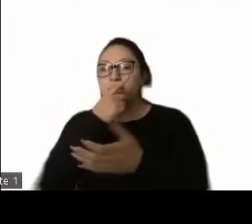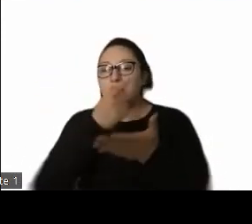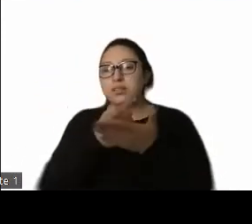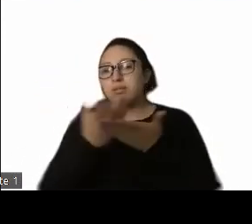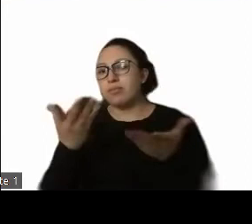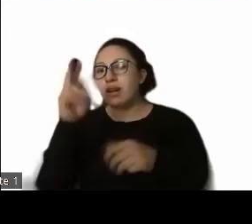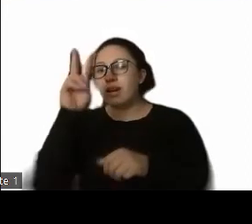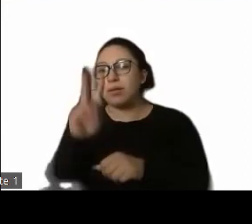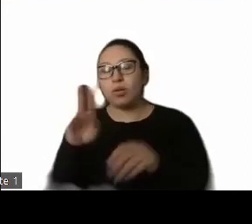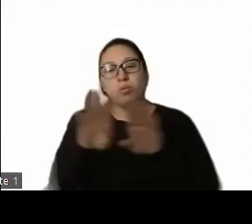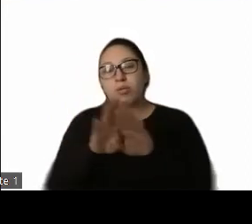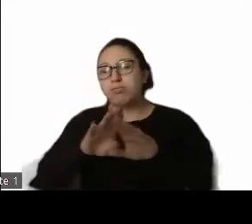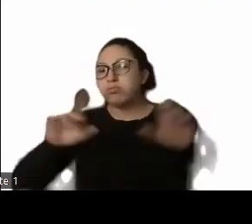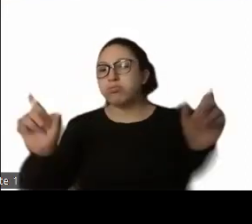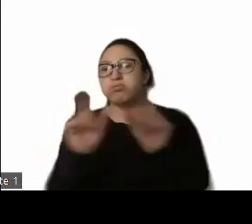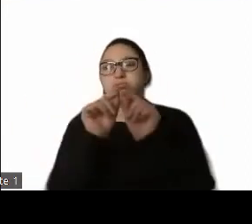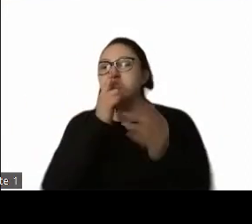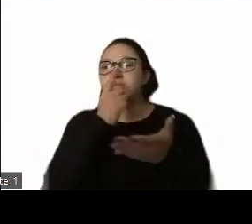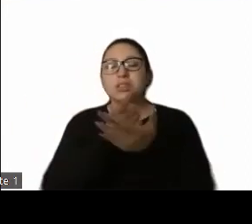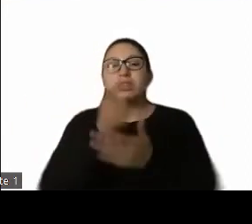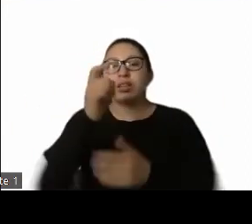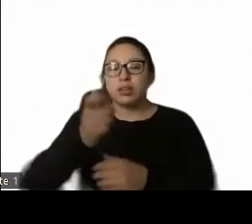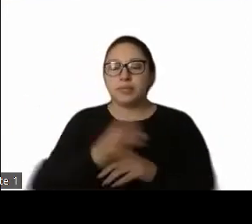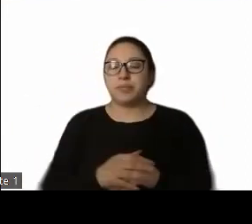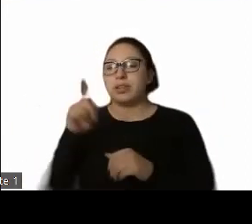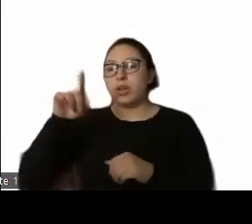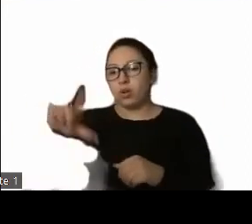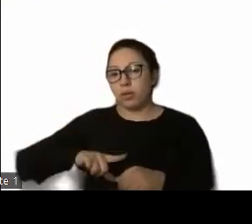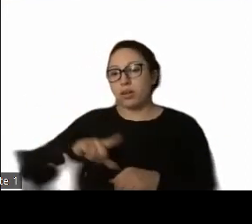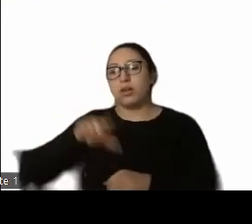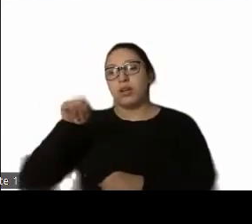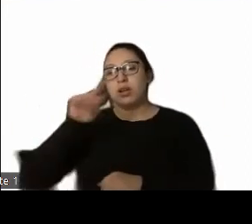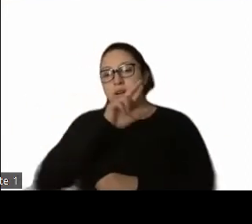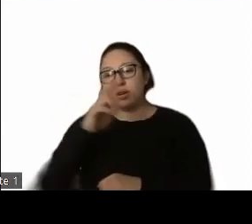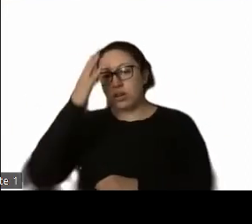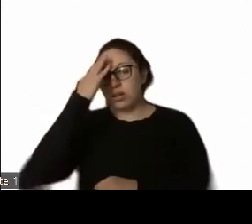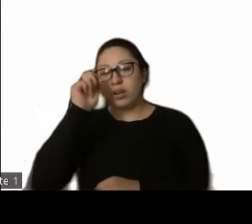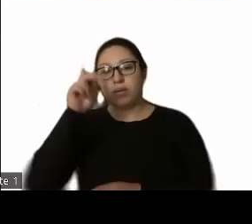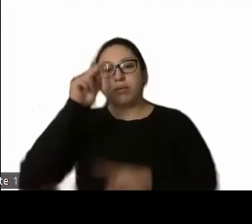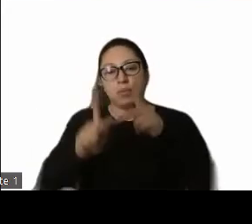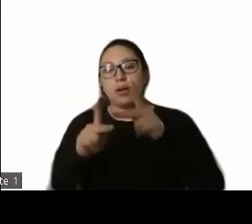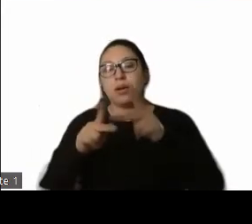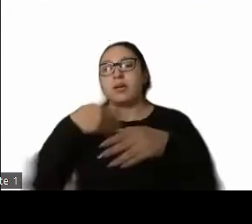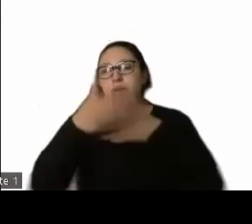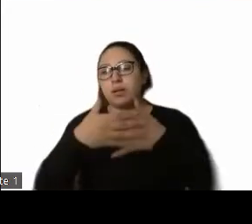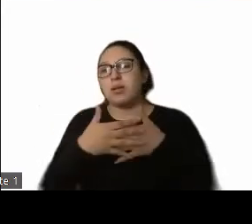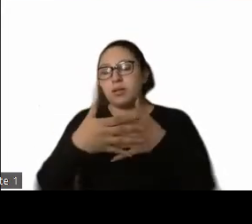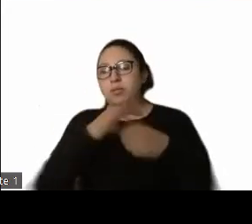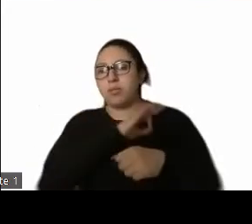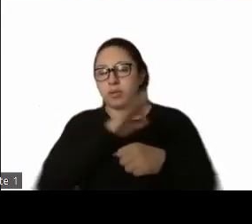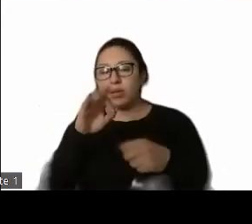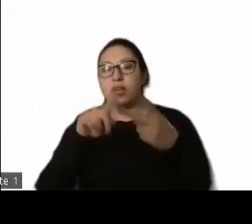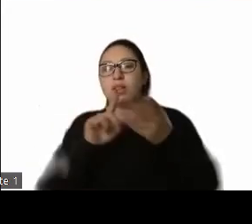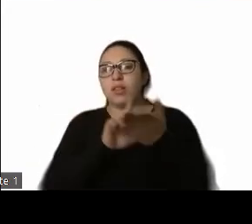medio somera, lo siguiente, dice: el gobierno reconocerá plenamente la interrupción legal del embarazo, el derecho de las mujeres jóvenes a